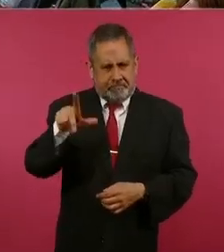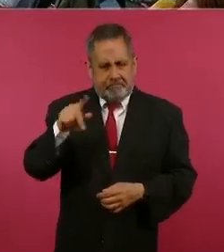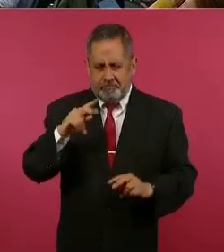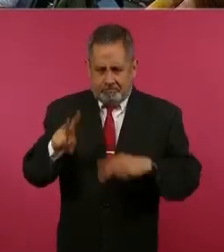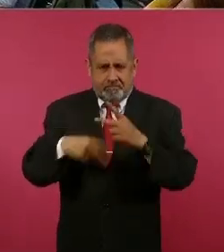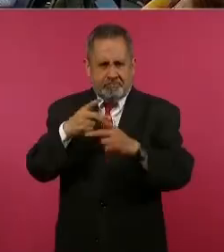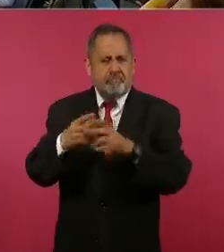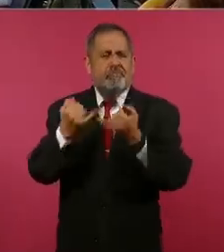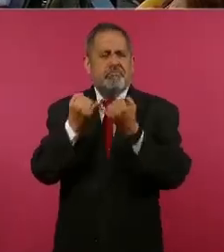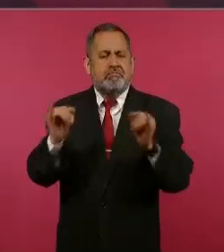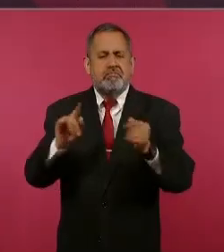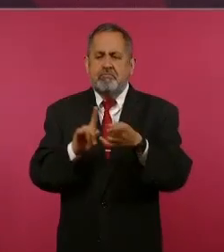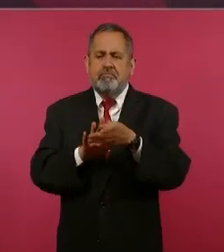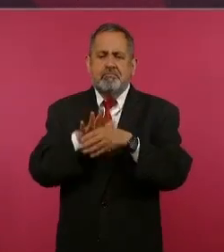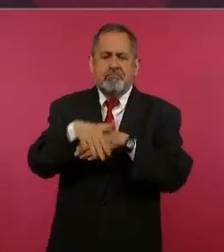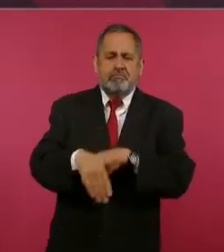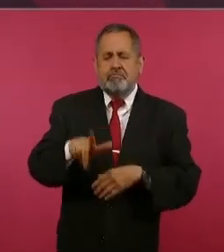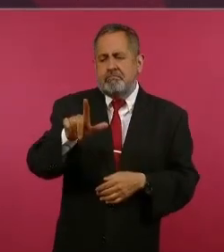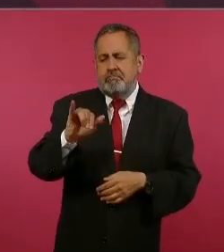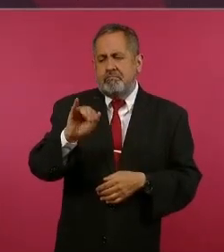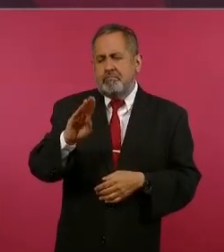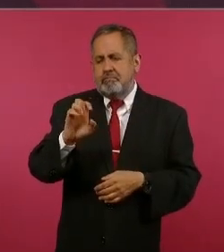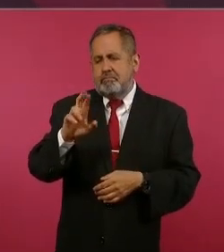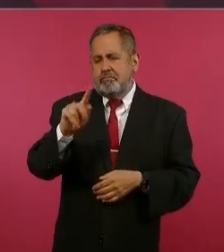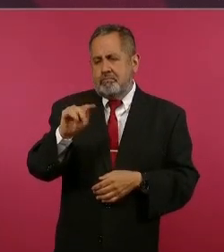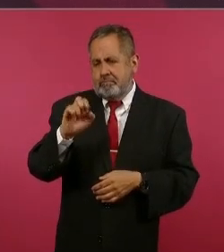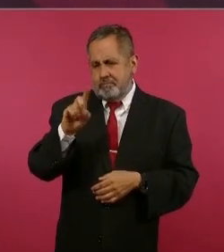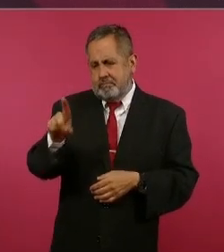Vamos a inaugurar la presa Libertad.